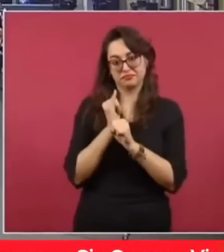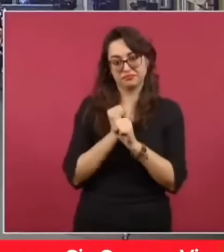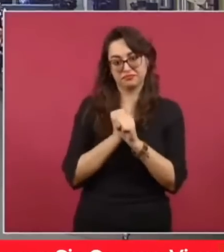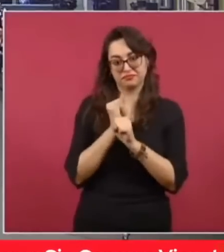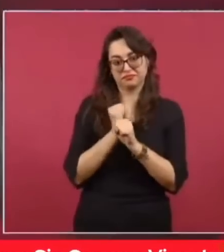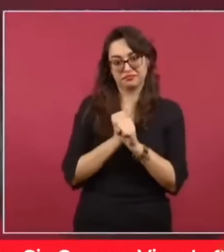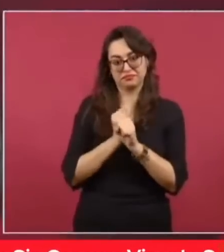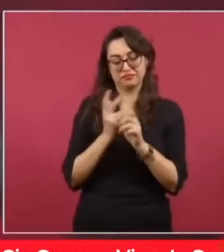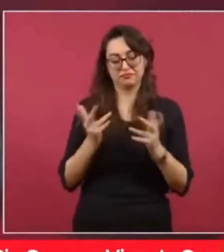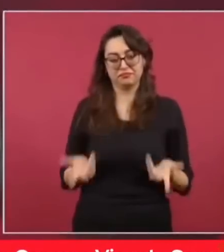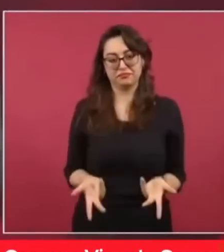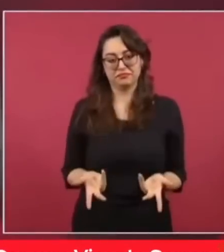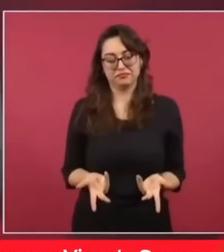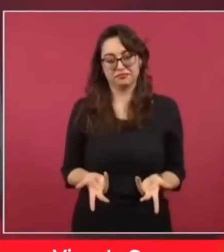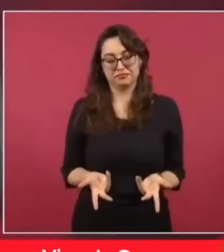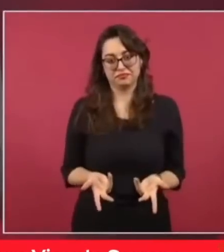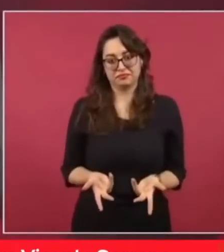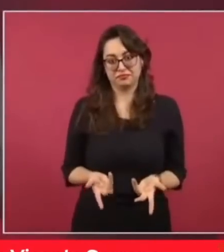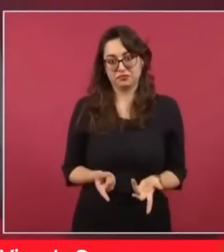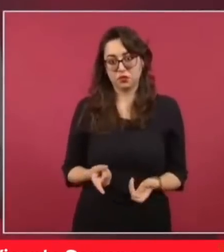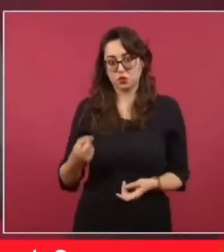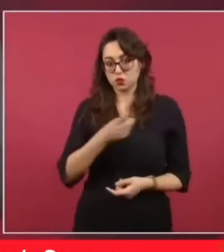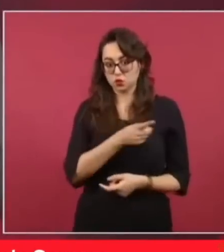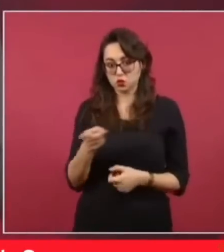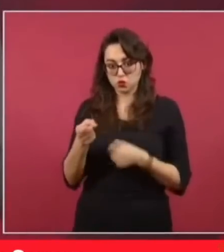y hacen periodismo de investigación.